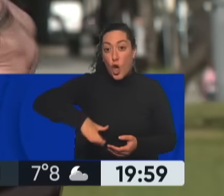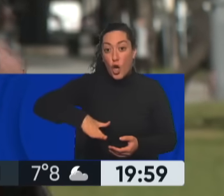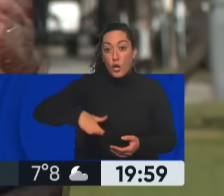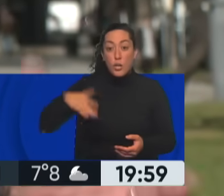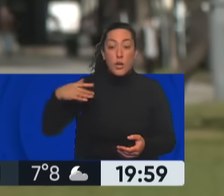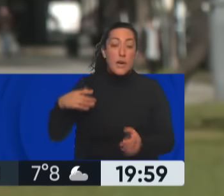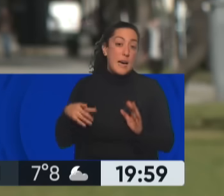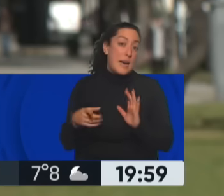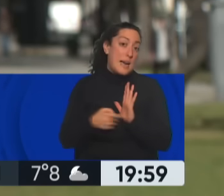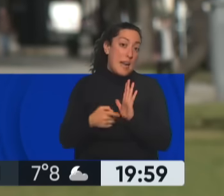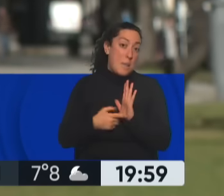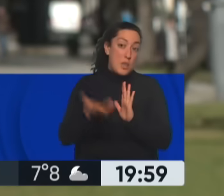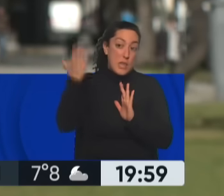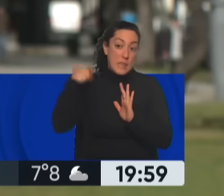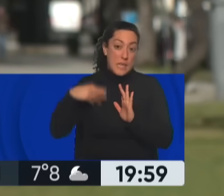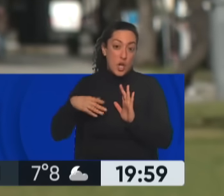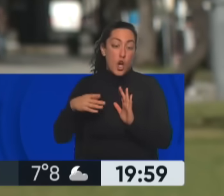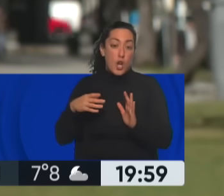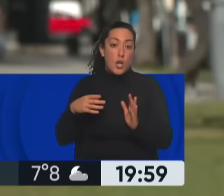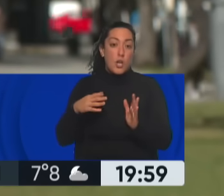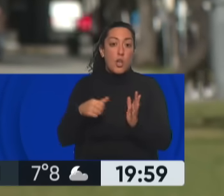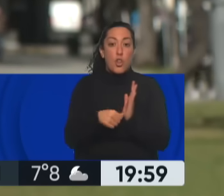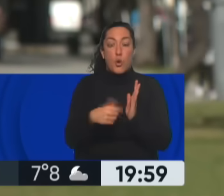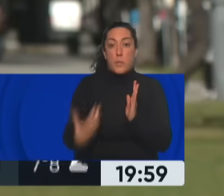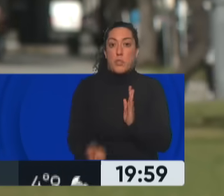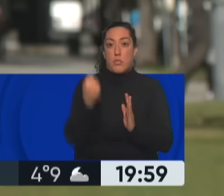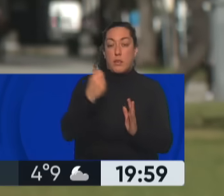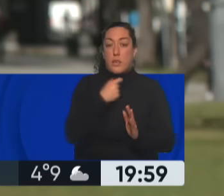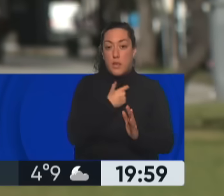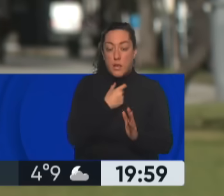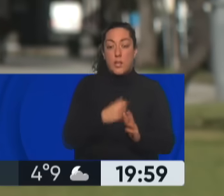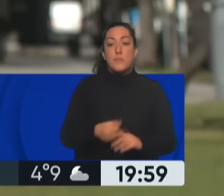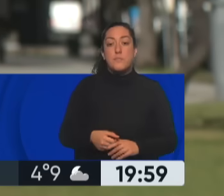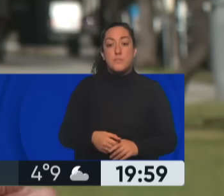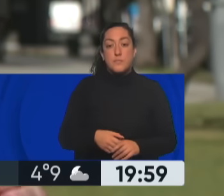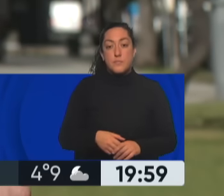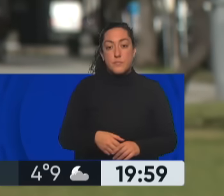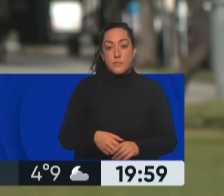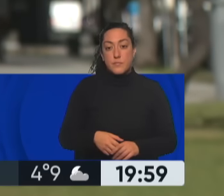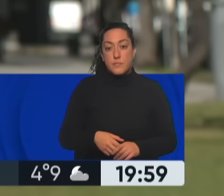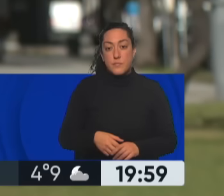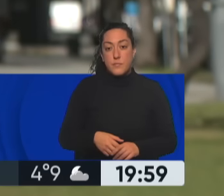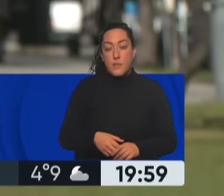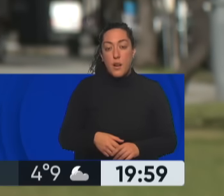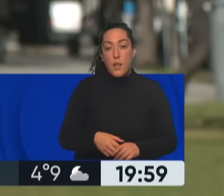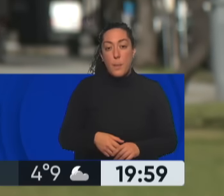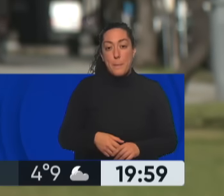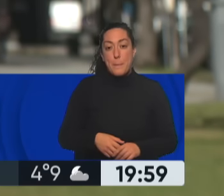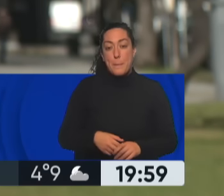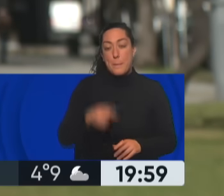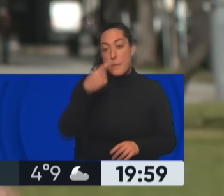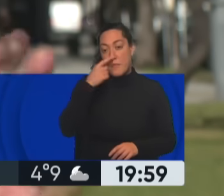regla anterior a esta nueva modificación, a este nuevo decreto de ley, se hace ahí